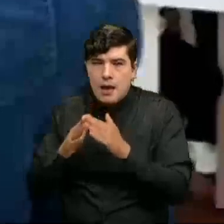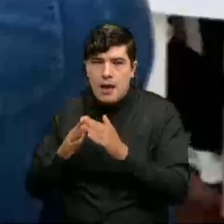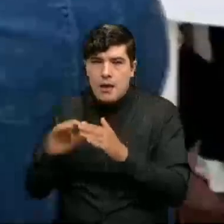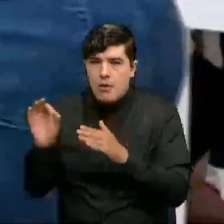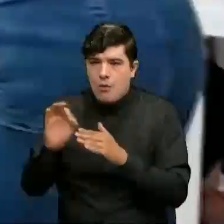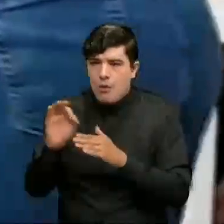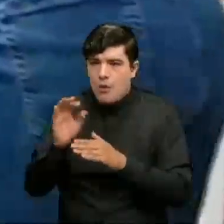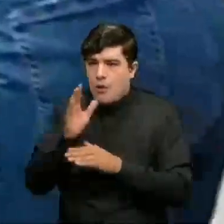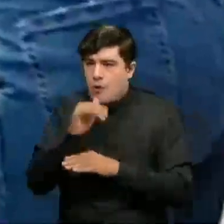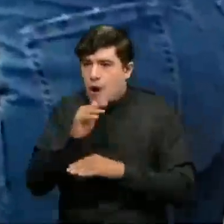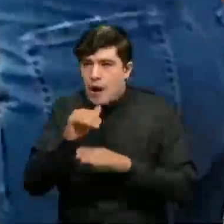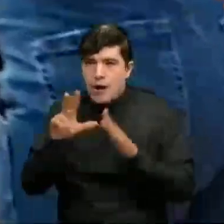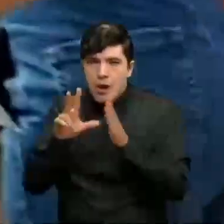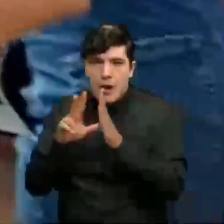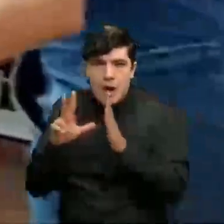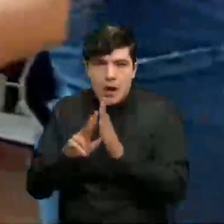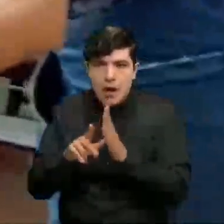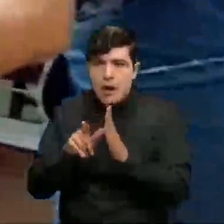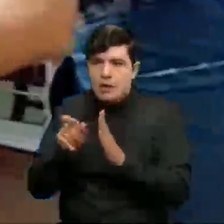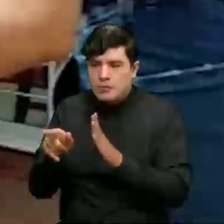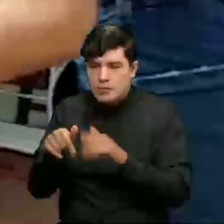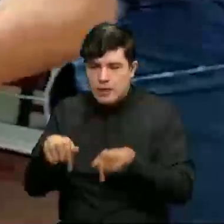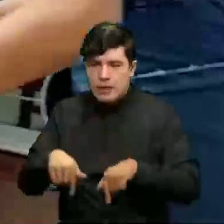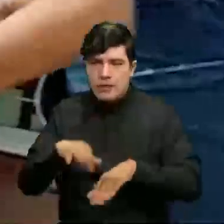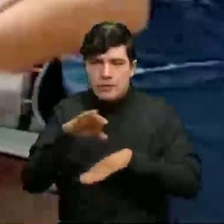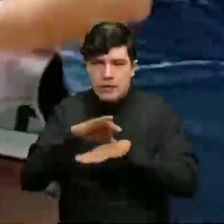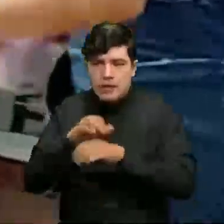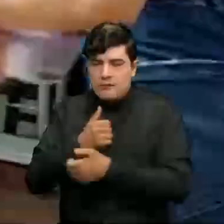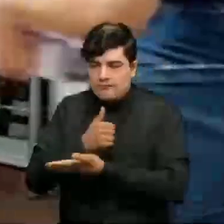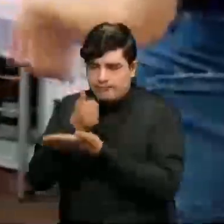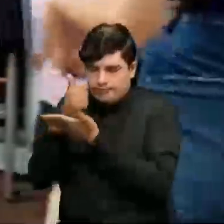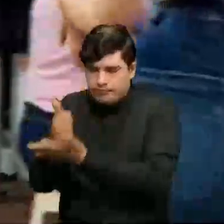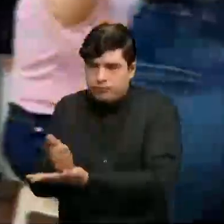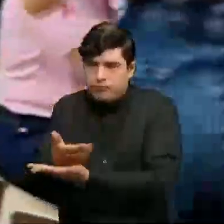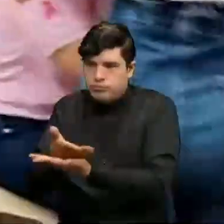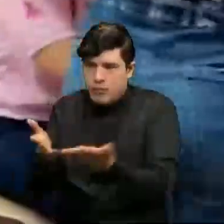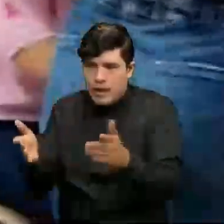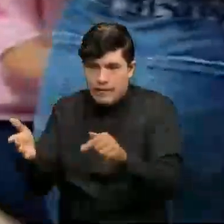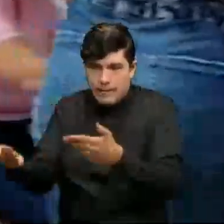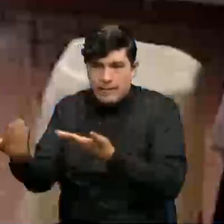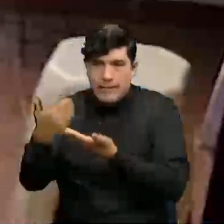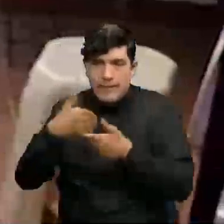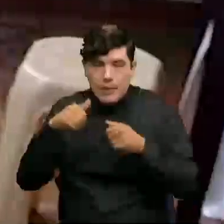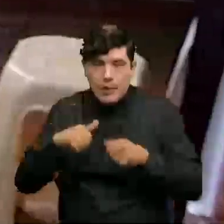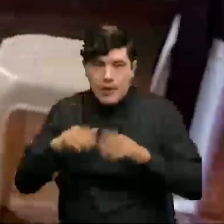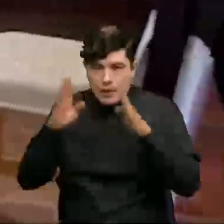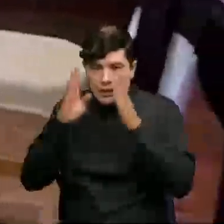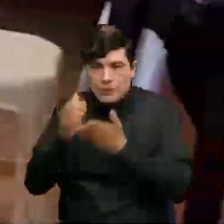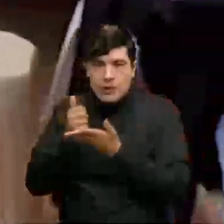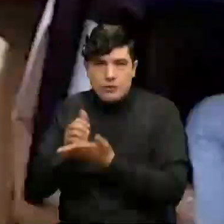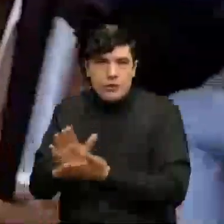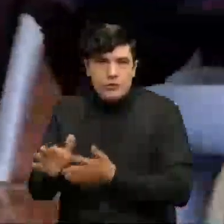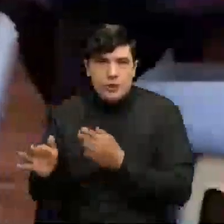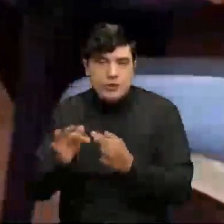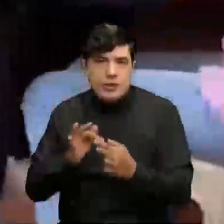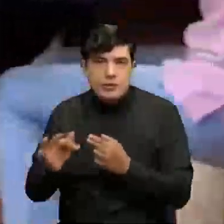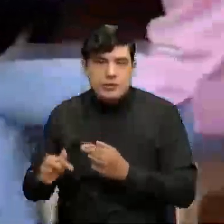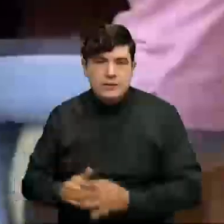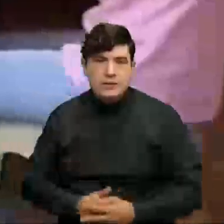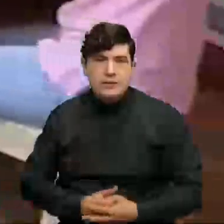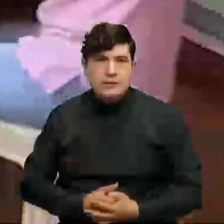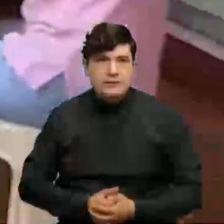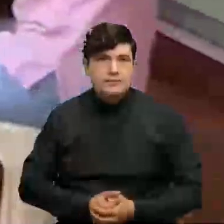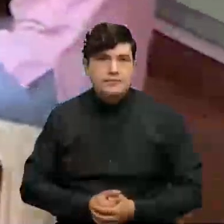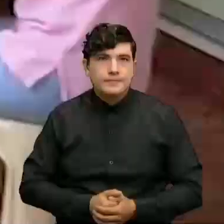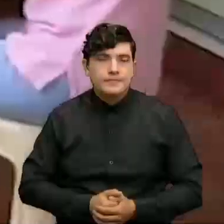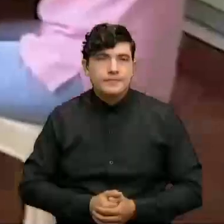tratamientos. Juliana, de 22 años de edad, es la menor del grupo y asegura que llegar a conocer mujeres con su misma condición le cambió